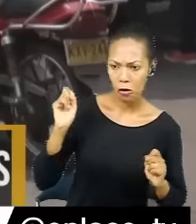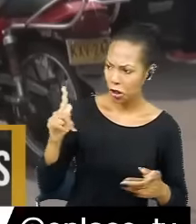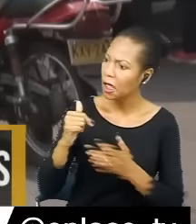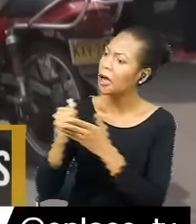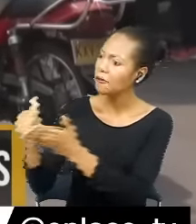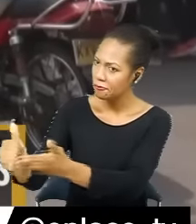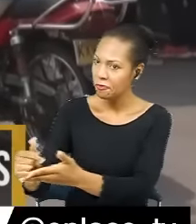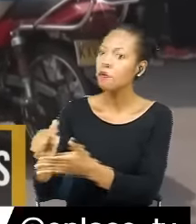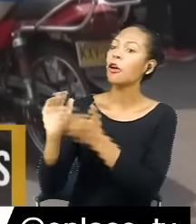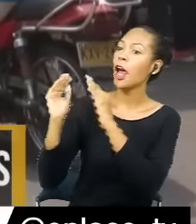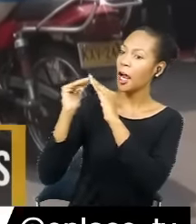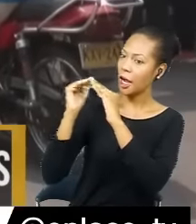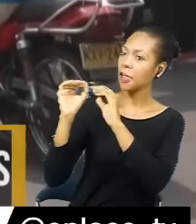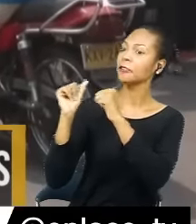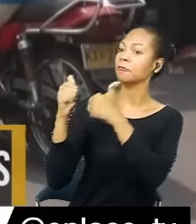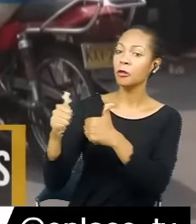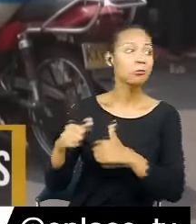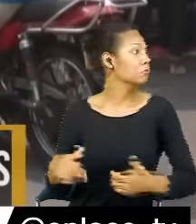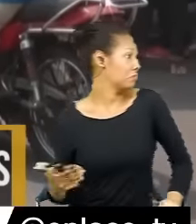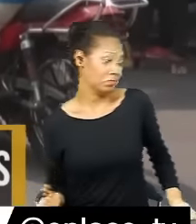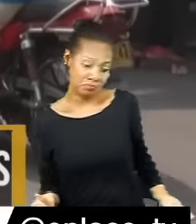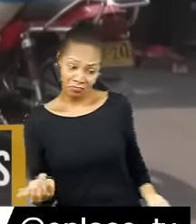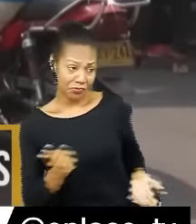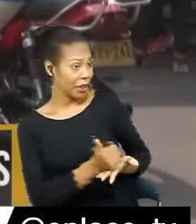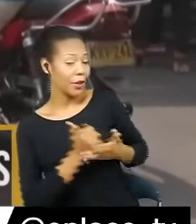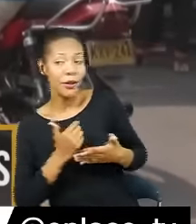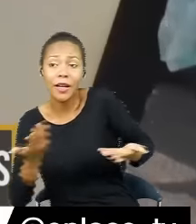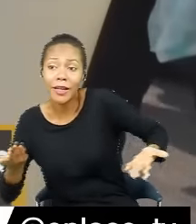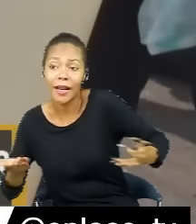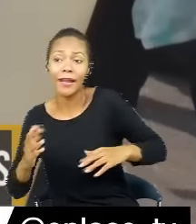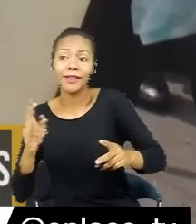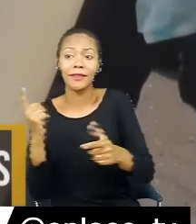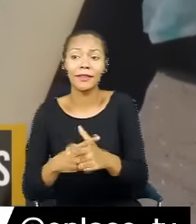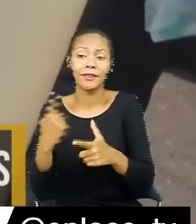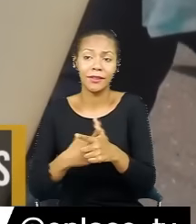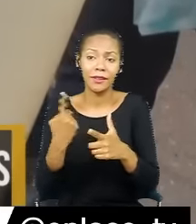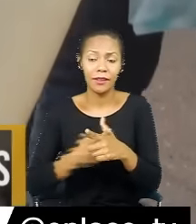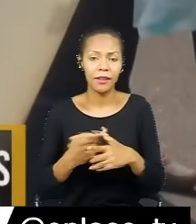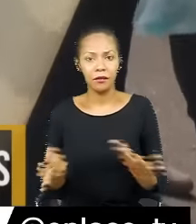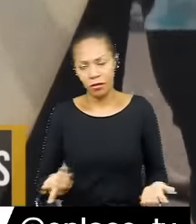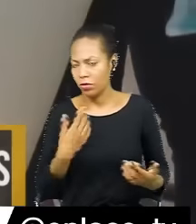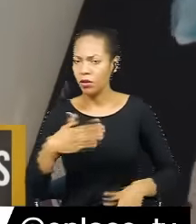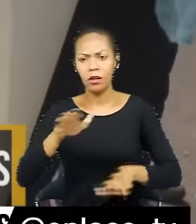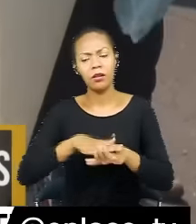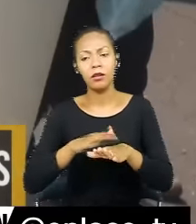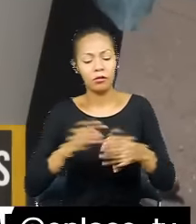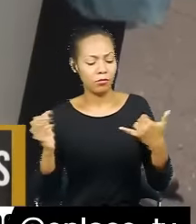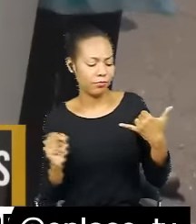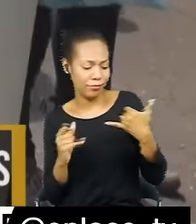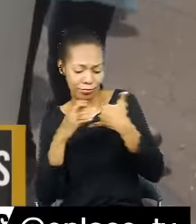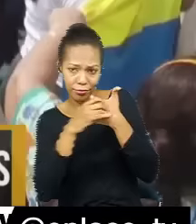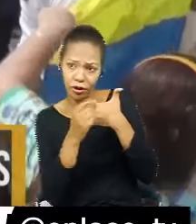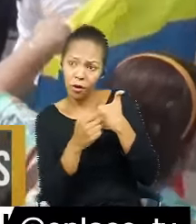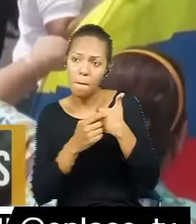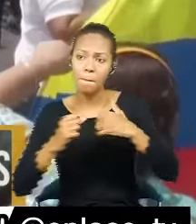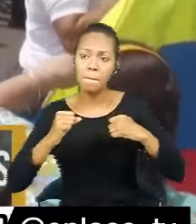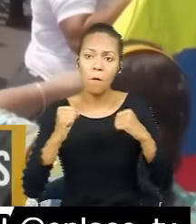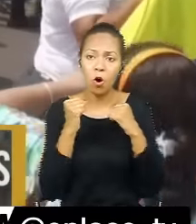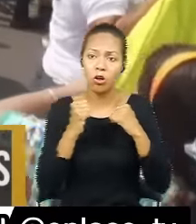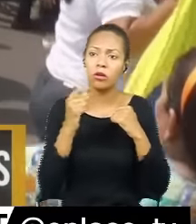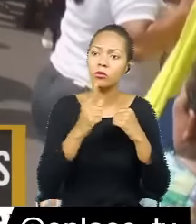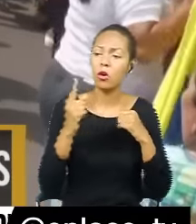compañeras. Las mujeres buscan en diferentes regiones del país y donde se va a realizar la concentración principal en Bogotá, llamar la atención del gobierno